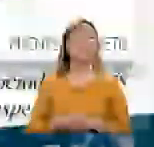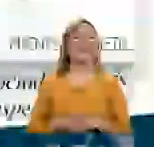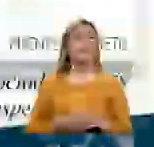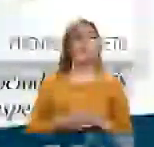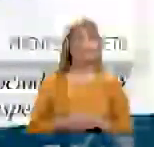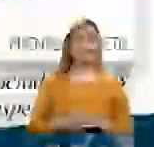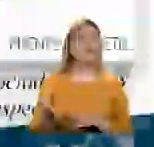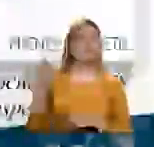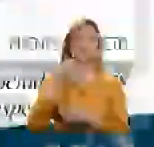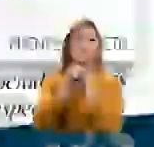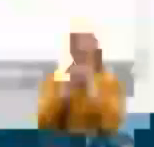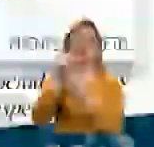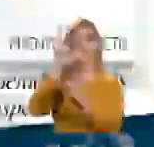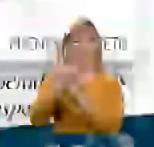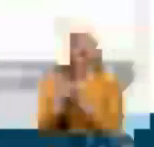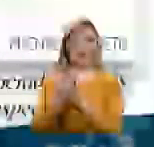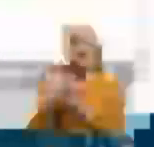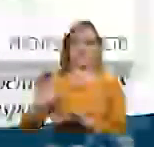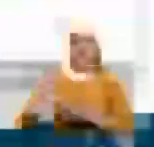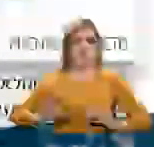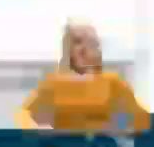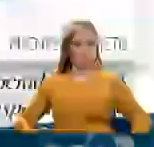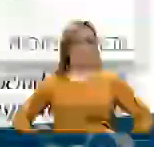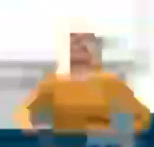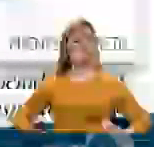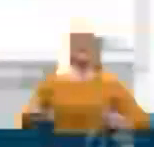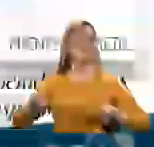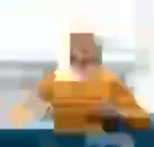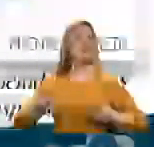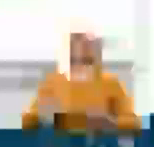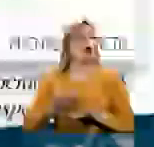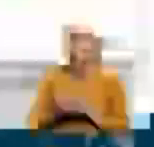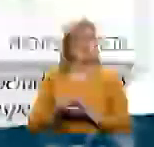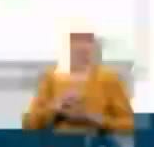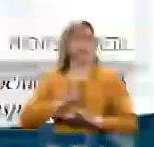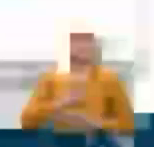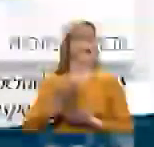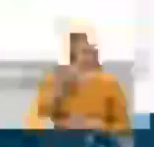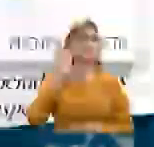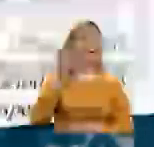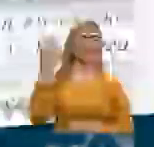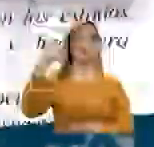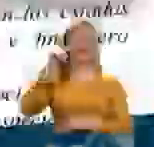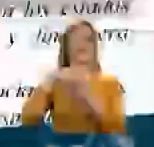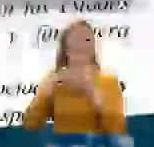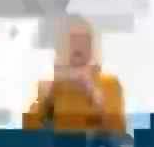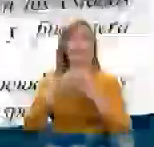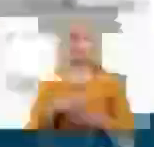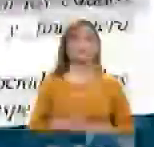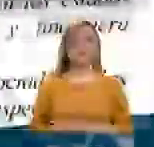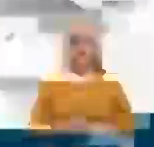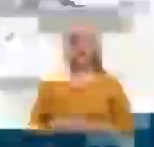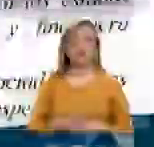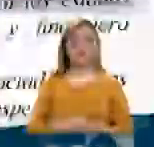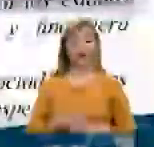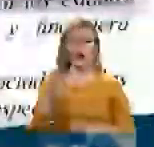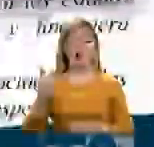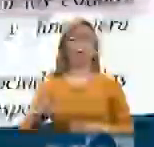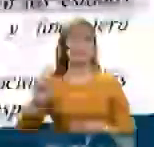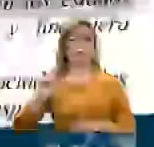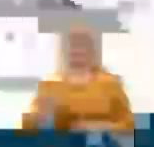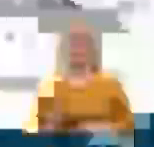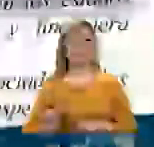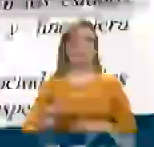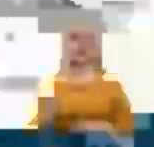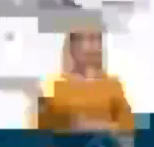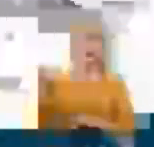fiscal 2019 hayan percibido ingresos brutos en un monto igual o superior a 5 millones de dólares y los que hayan obtenido utilidad contable durante